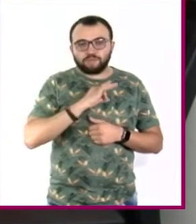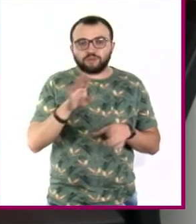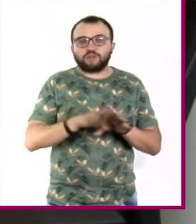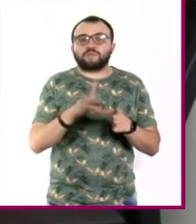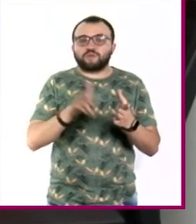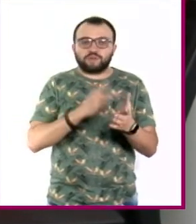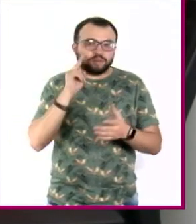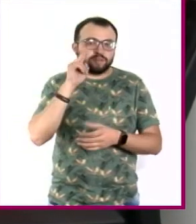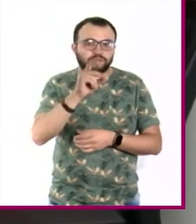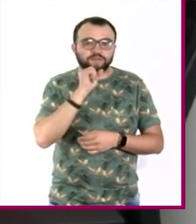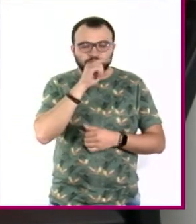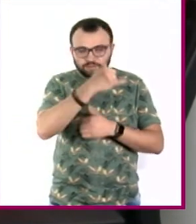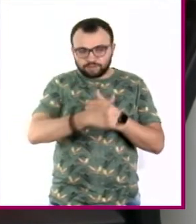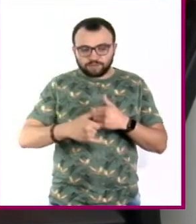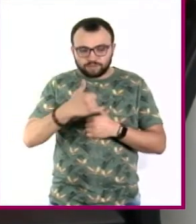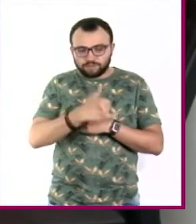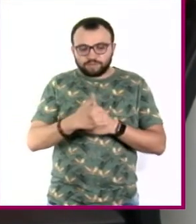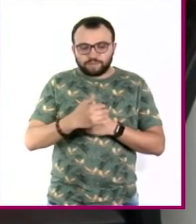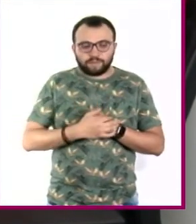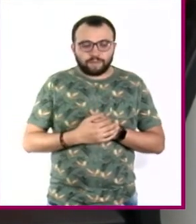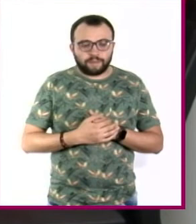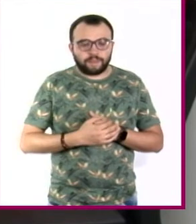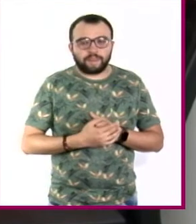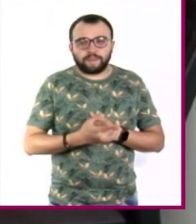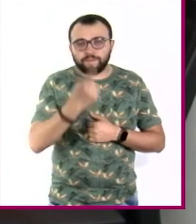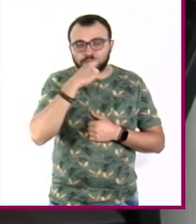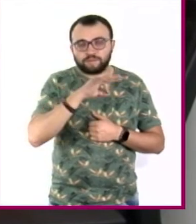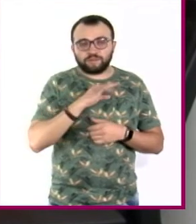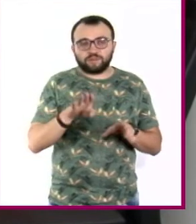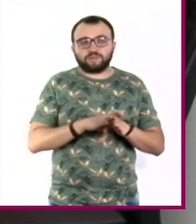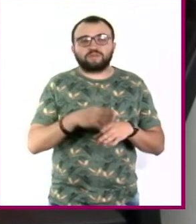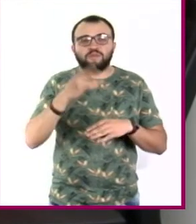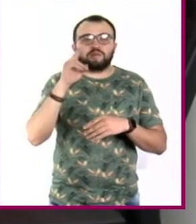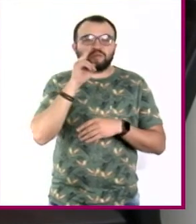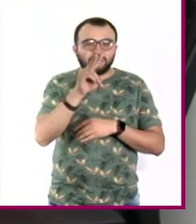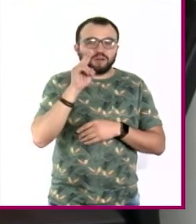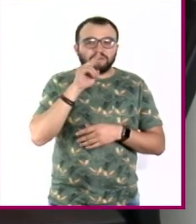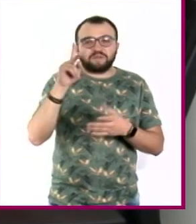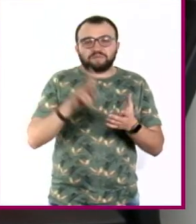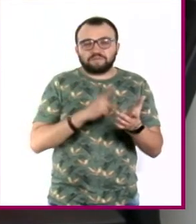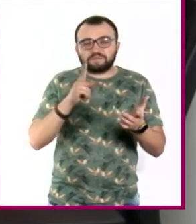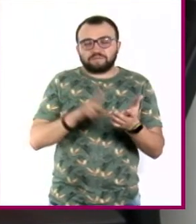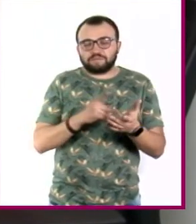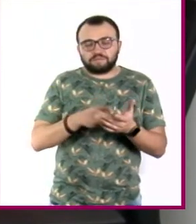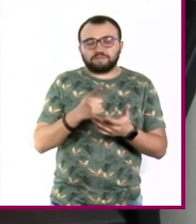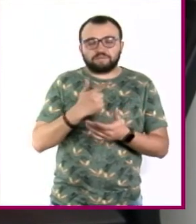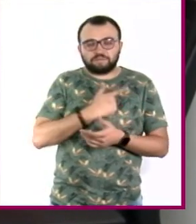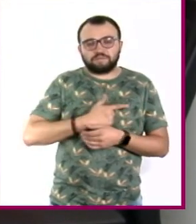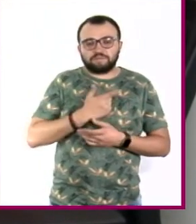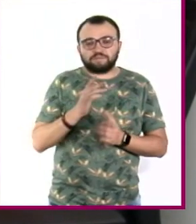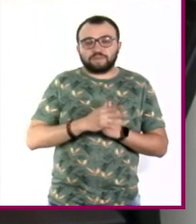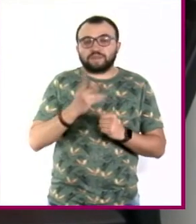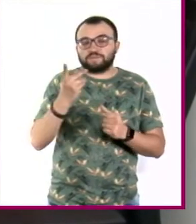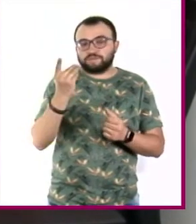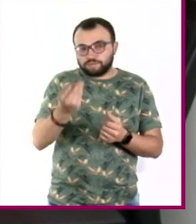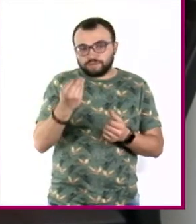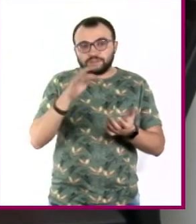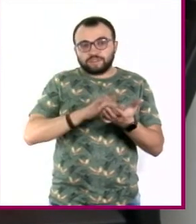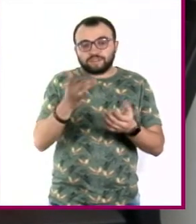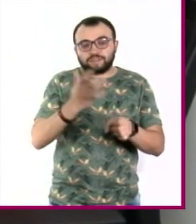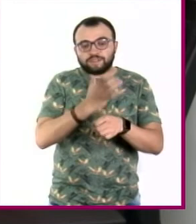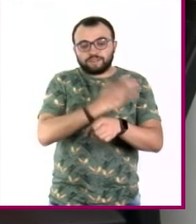volver a ver los programas de Jóvenes en TV en YouTube, para que puedan repasar cuando quieran. Gracias por habernos acompañado en este